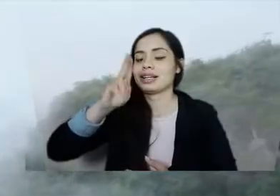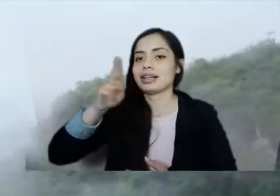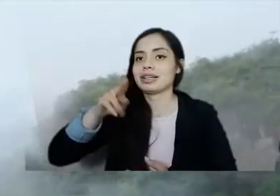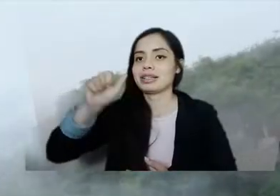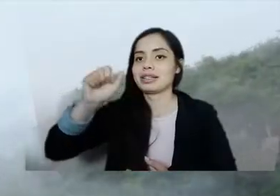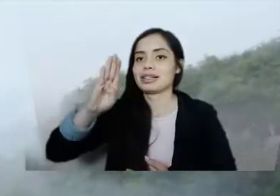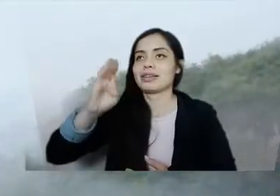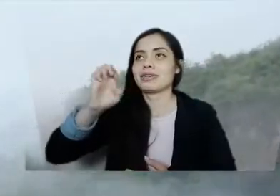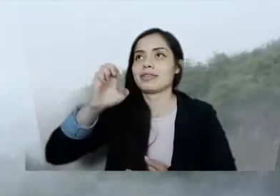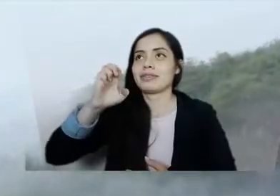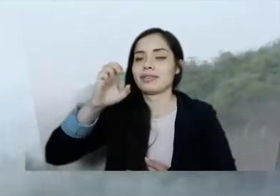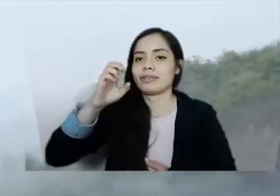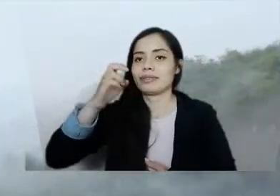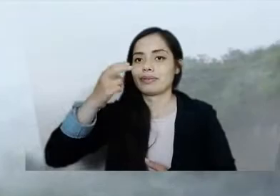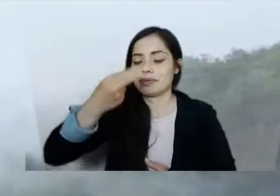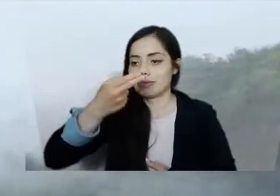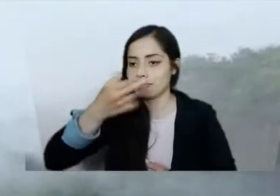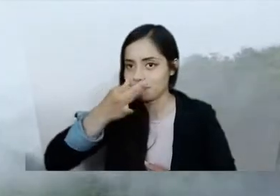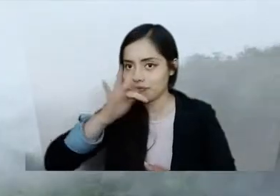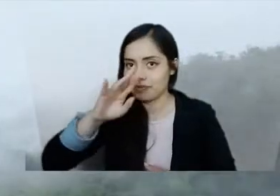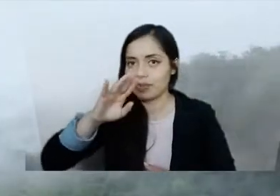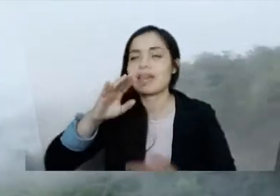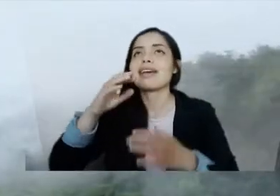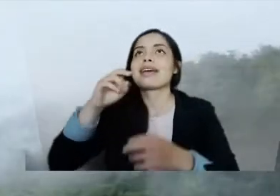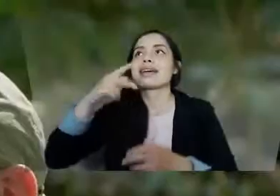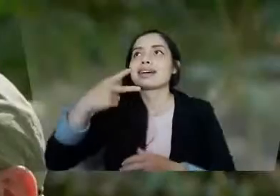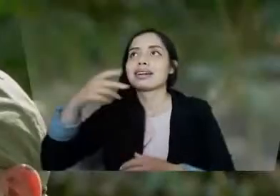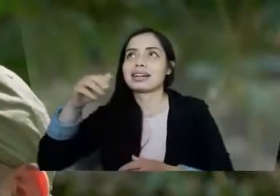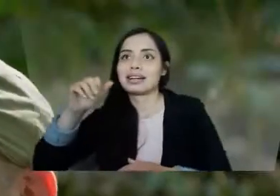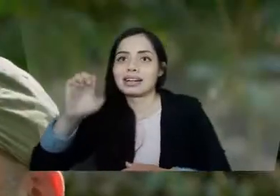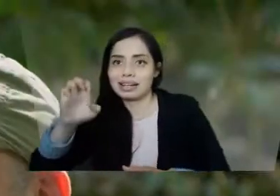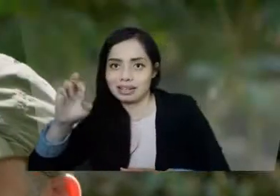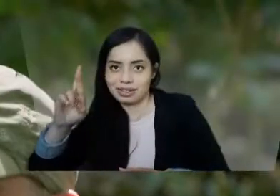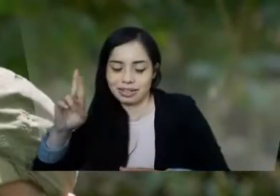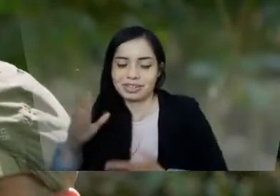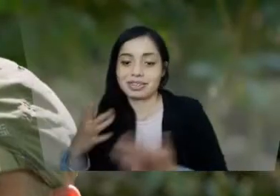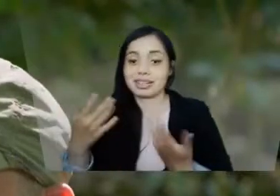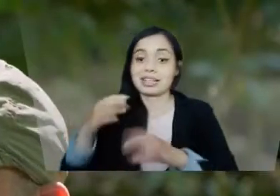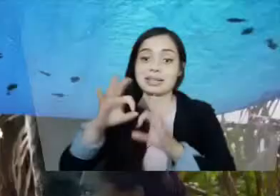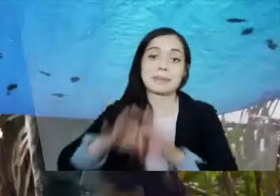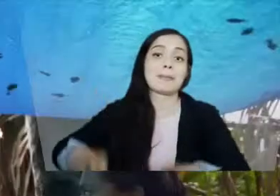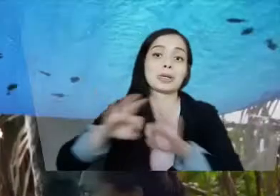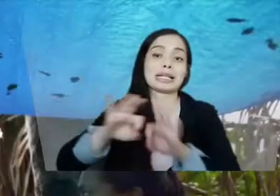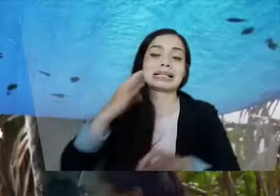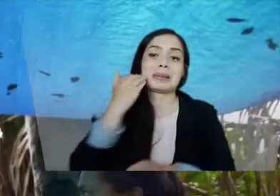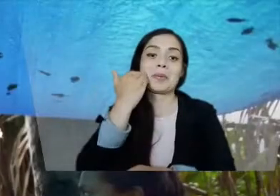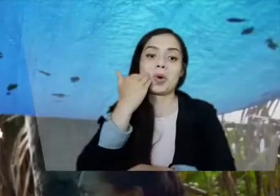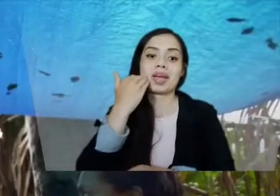muy diferentes, pero hay cambios tremendos en muchos aspectos de cómo se hace.